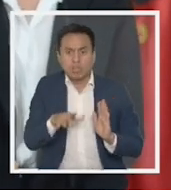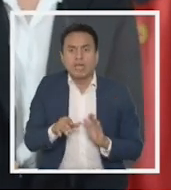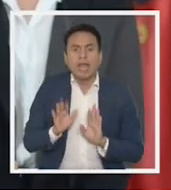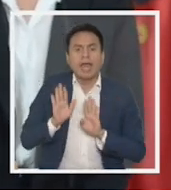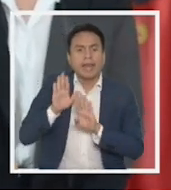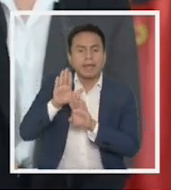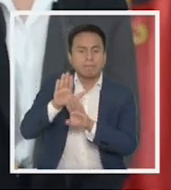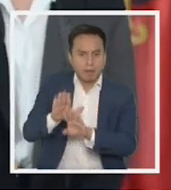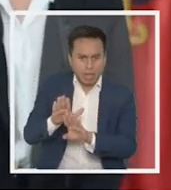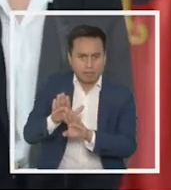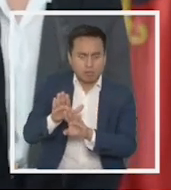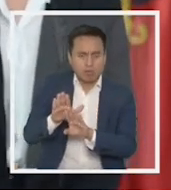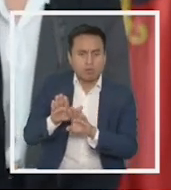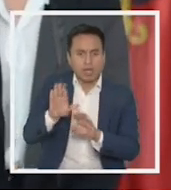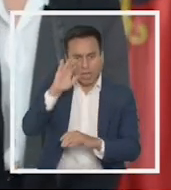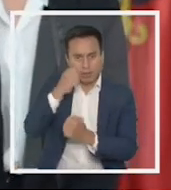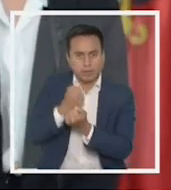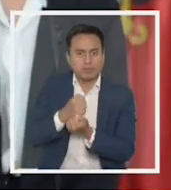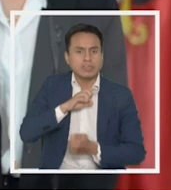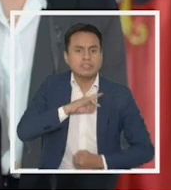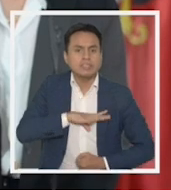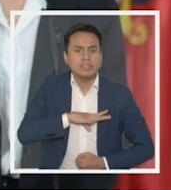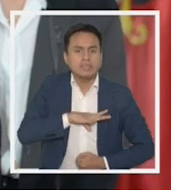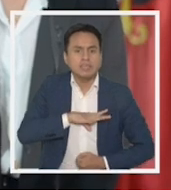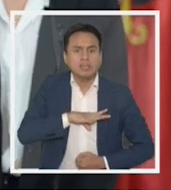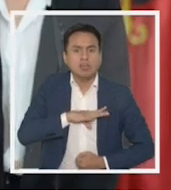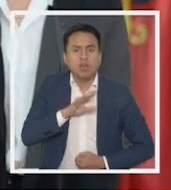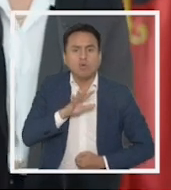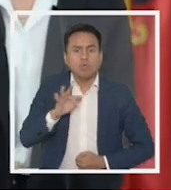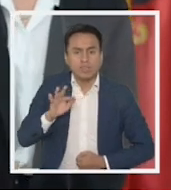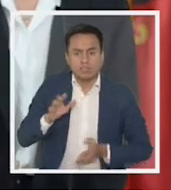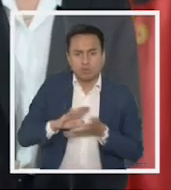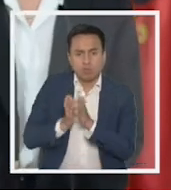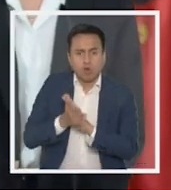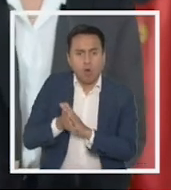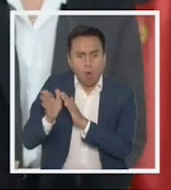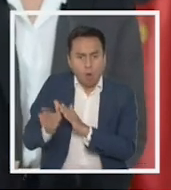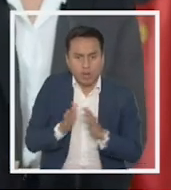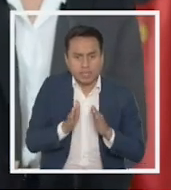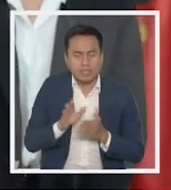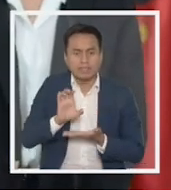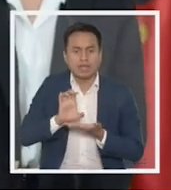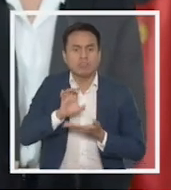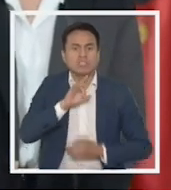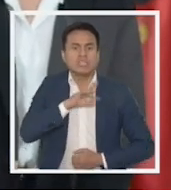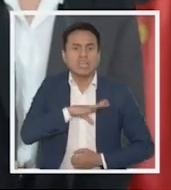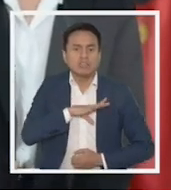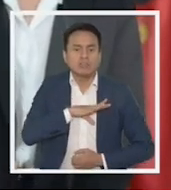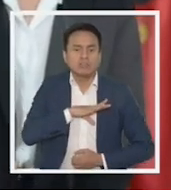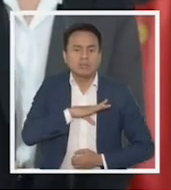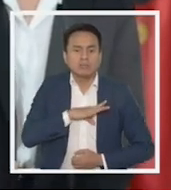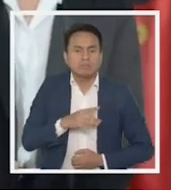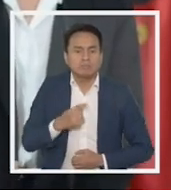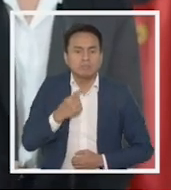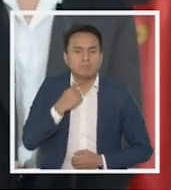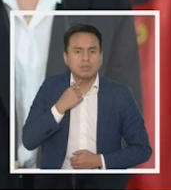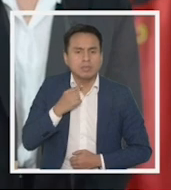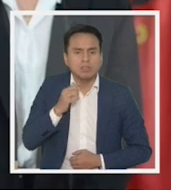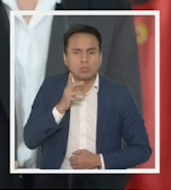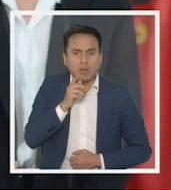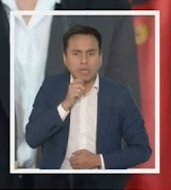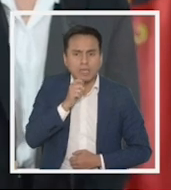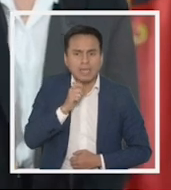orden, en el Estado chileno no hay fisuras. Al crimen organizado lo enfrentamos con el Estado